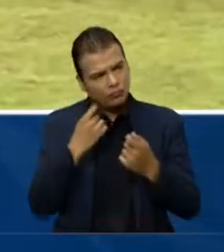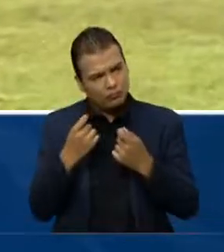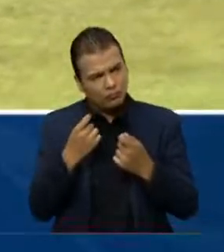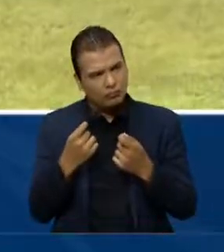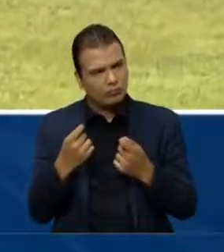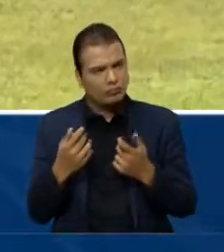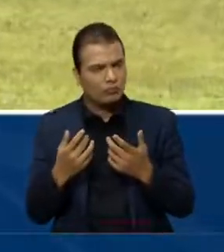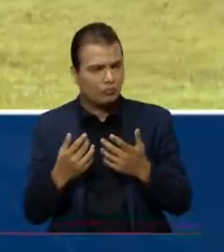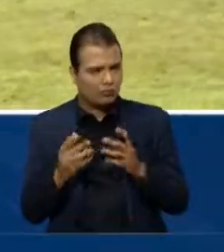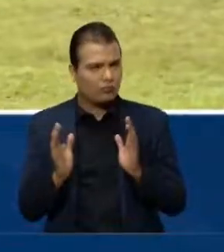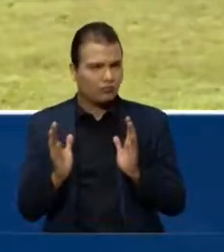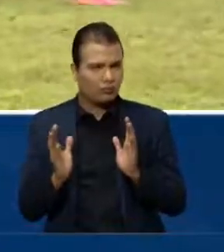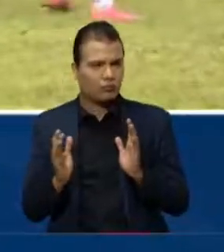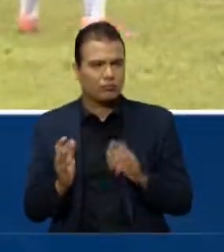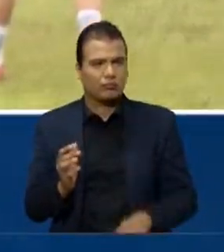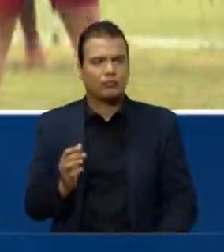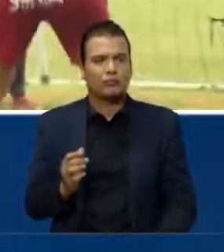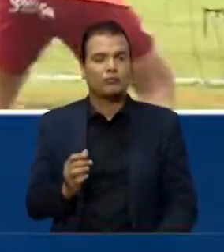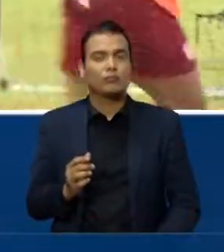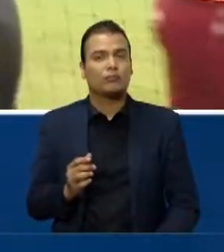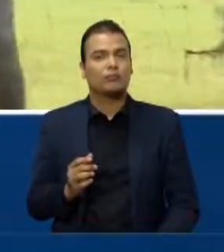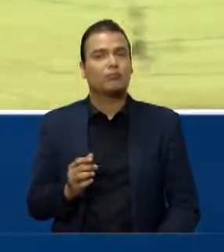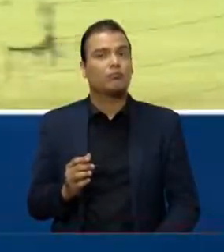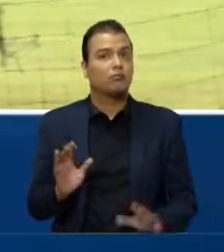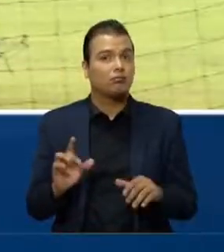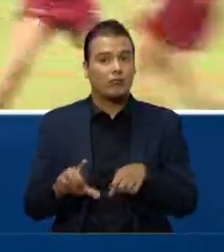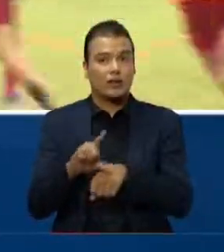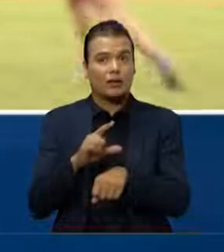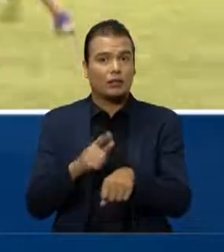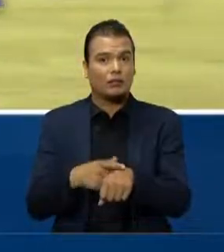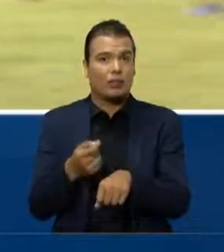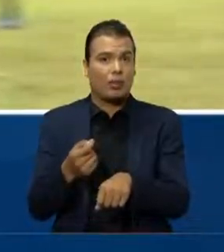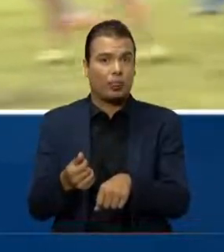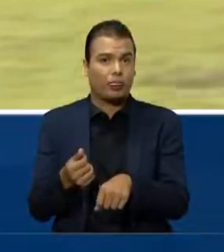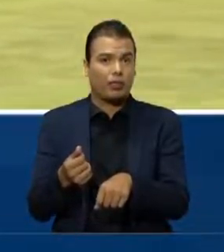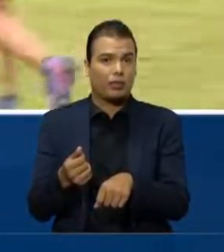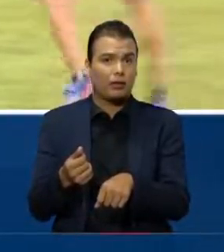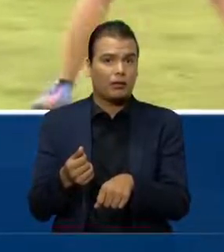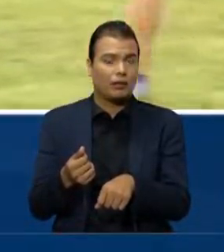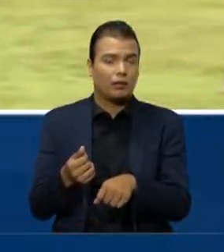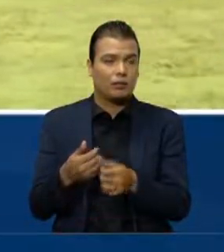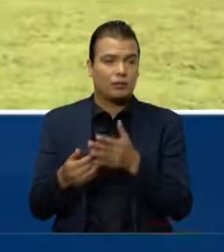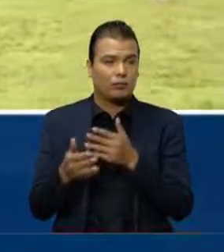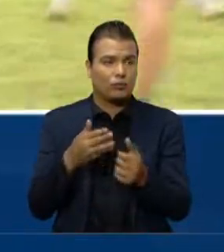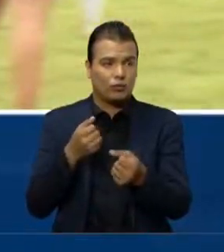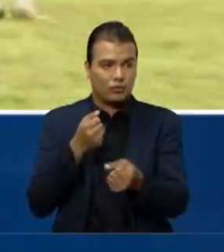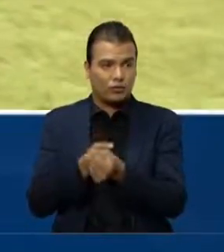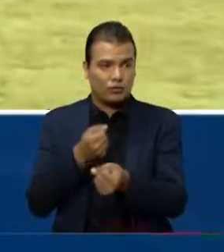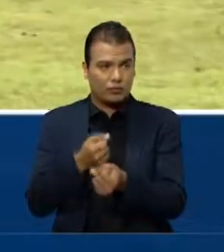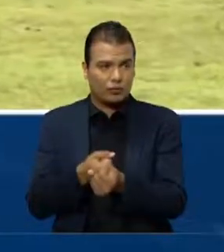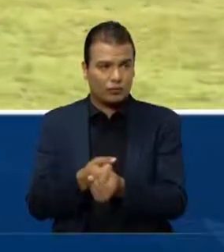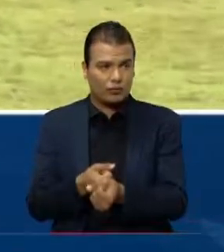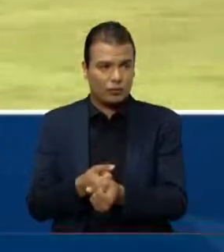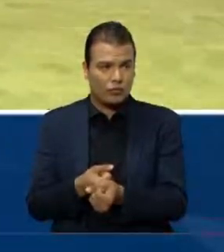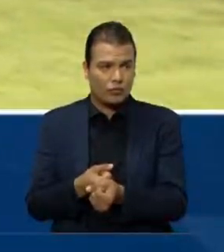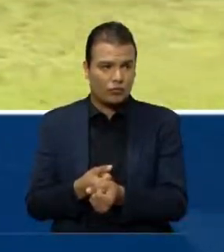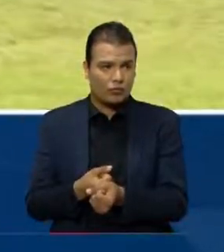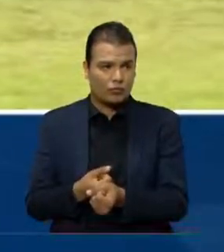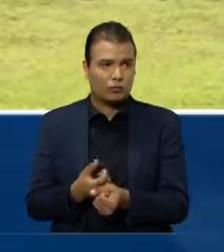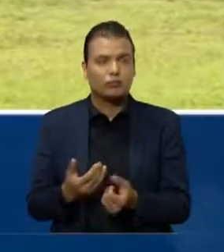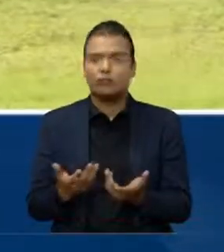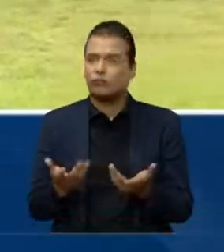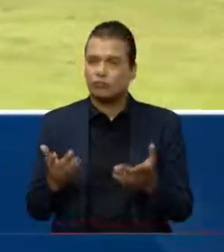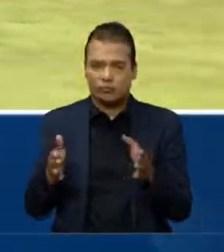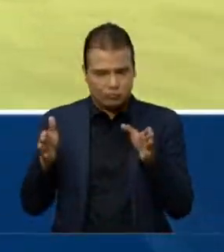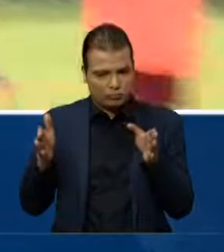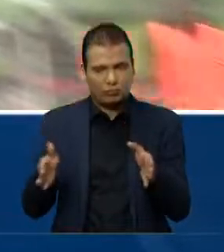y estamos en esas negociaciones. ¿Eso independiente de que la liga durara menos meses, ministra? No, pues no queremos que dure menos,